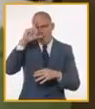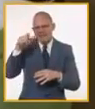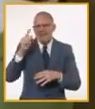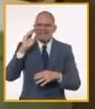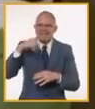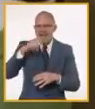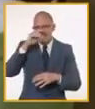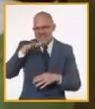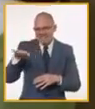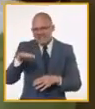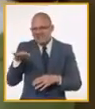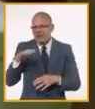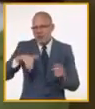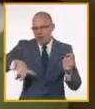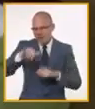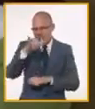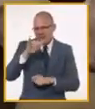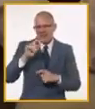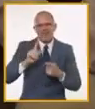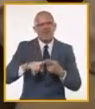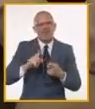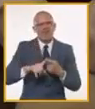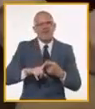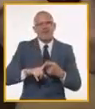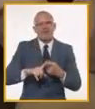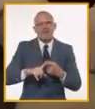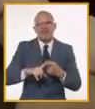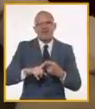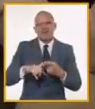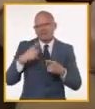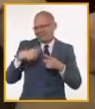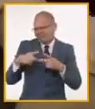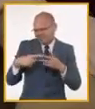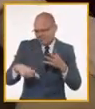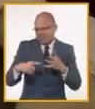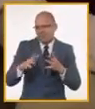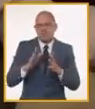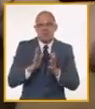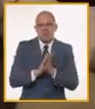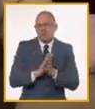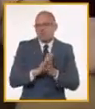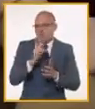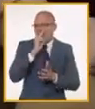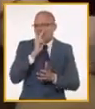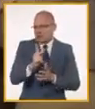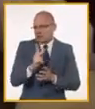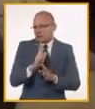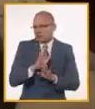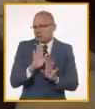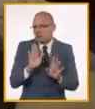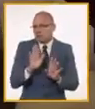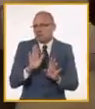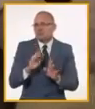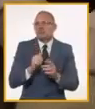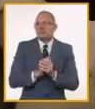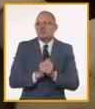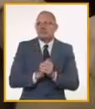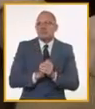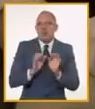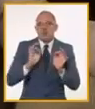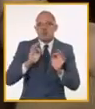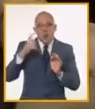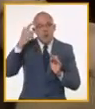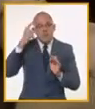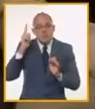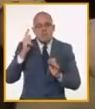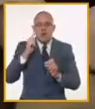niños. Y tenía dispensarios infantiles también. Y fui atendiendo todo, casi que me había preparado, sin saberlo,